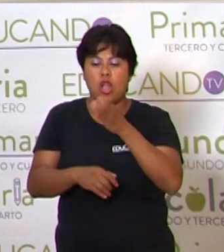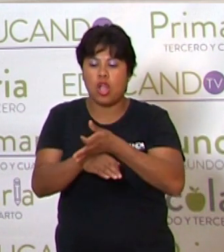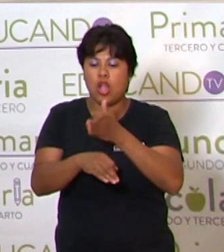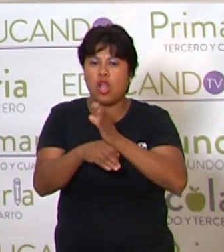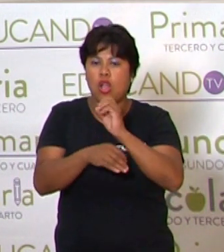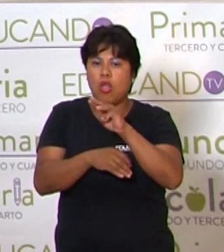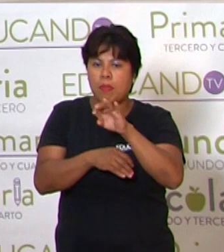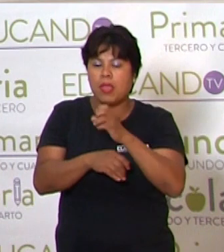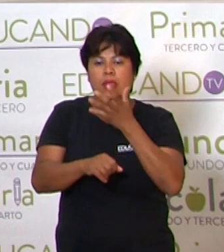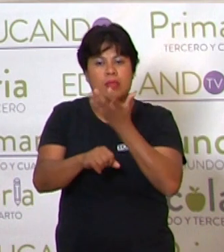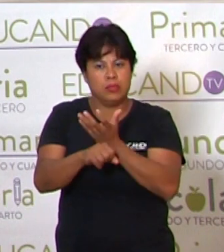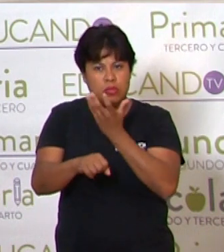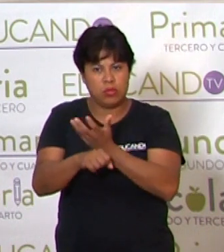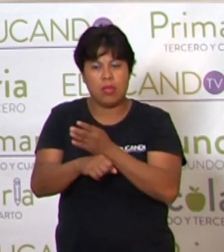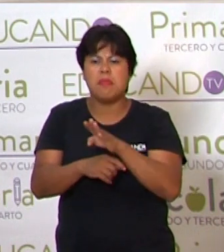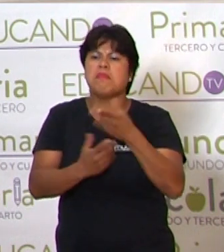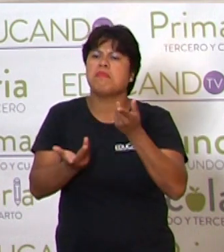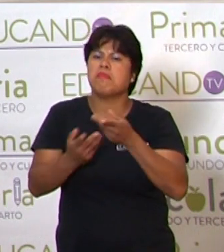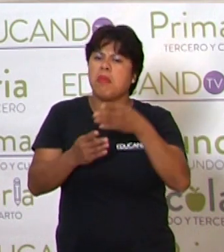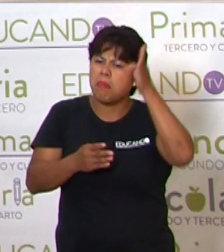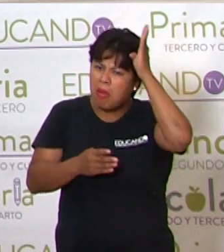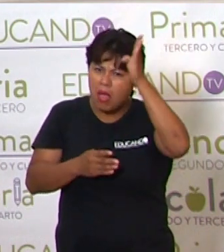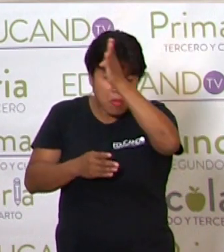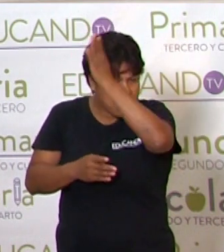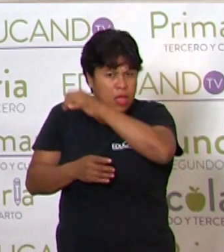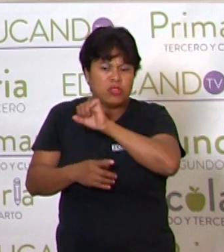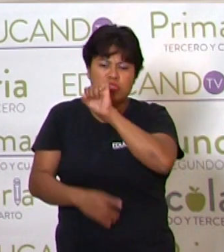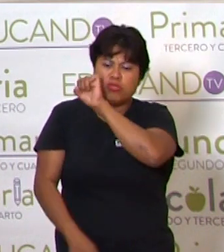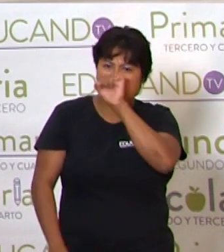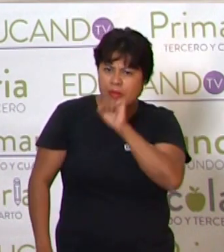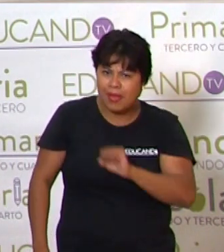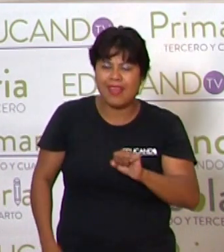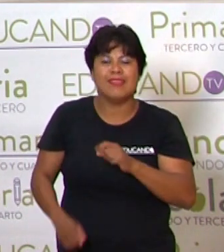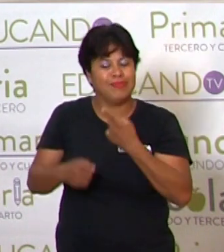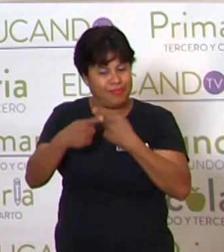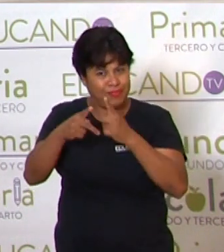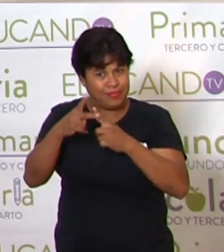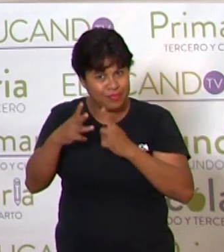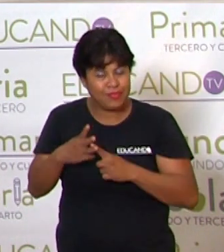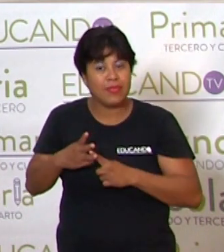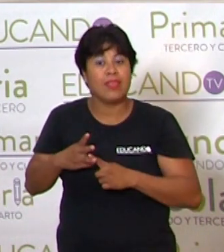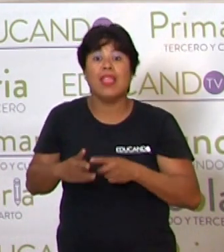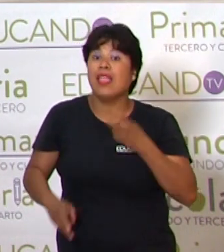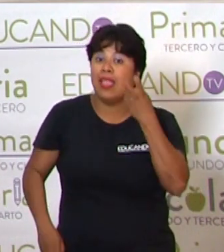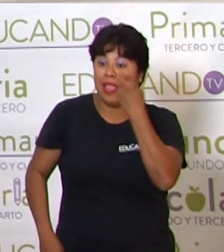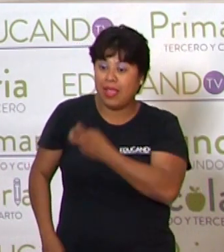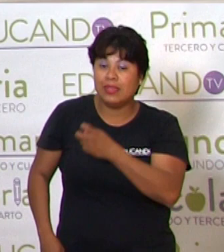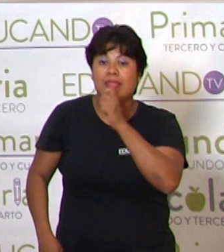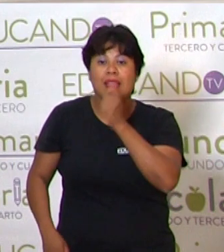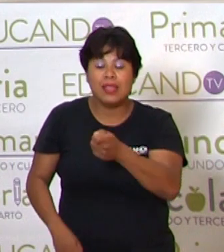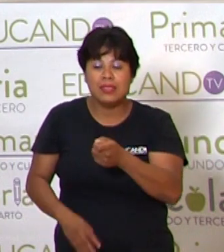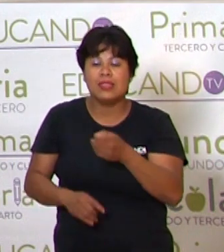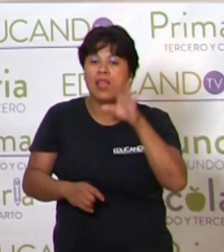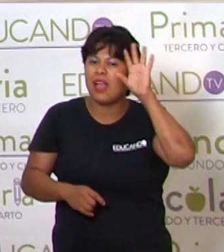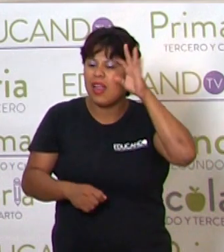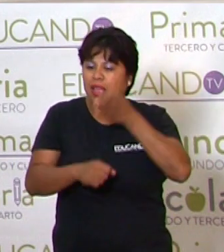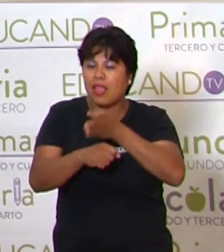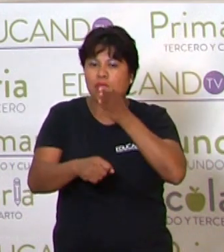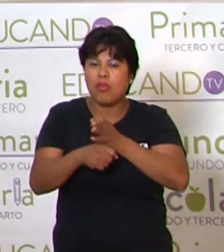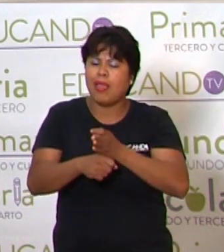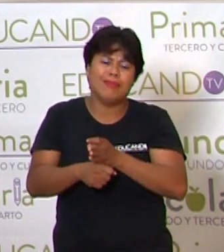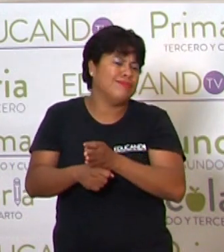el cómic de Estados Unidos, Batman, Superman, etc. Bien, entonces esta es una